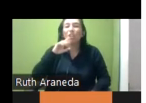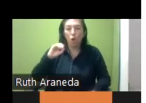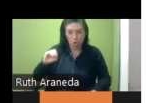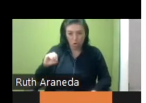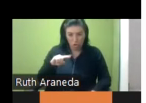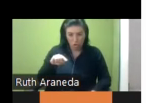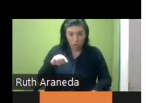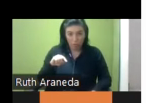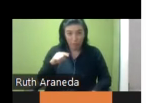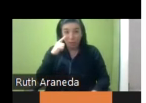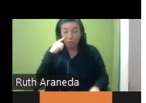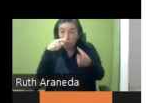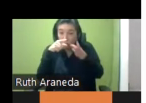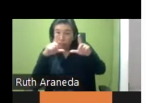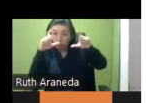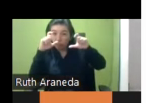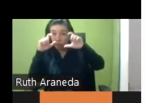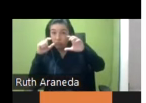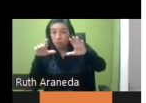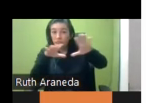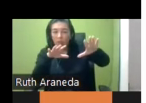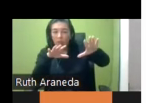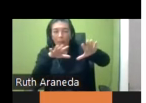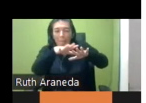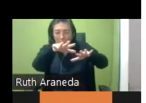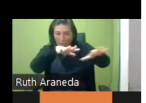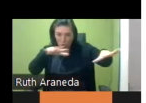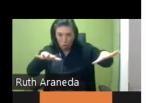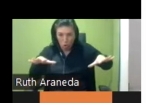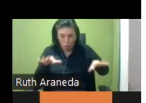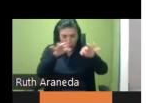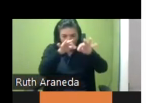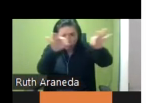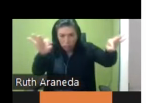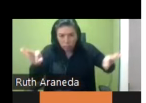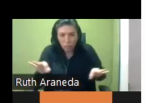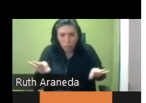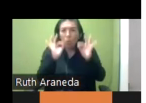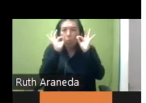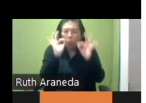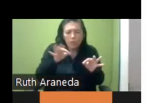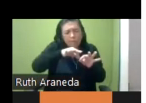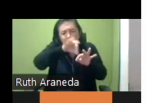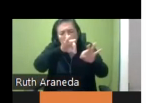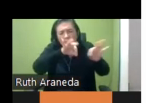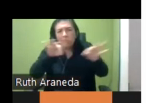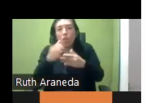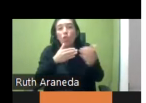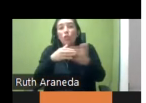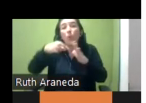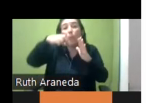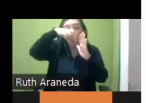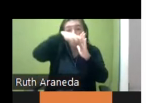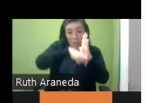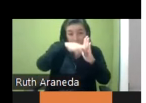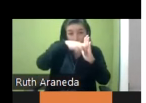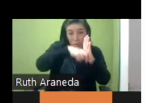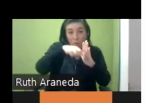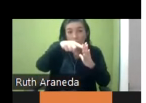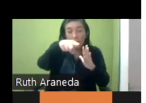Lo que ven a mano izquierda es la planimetría, precisamente el plano que se realizó en un proyecto Fondesit